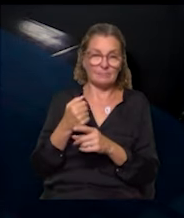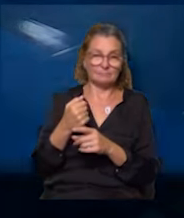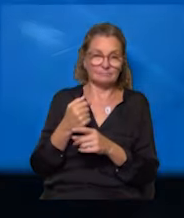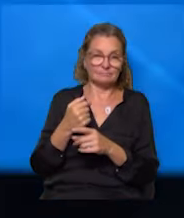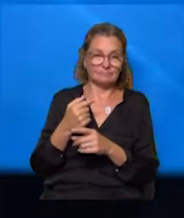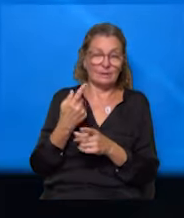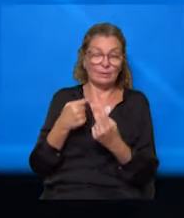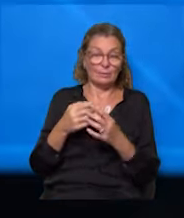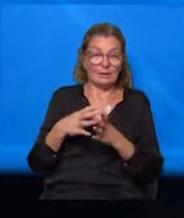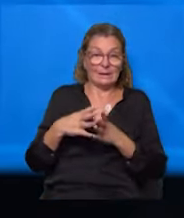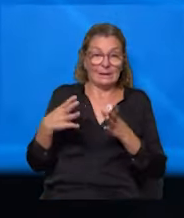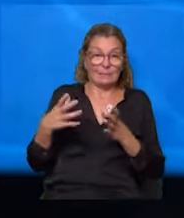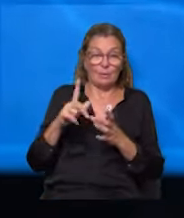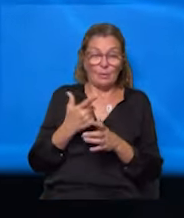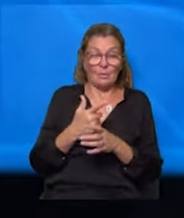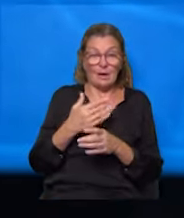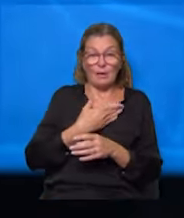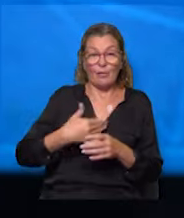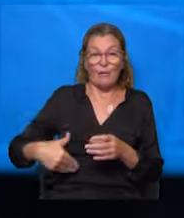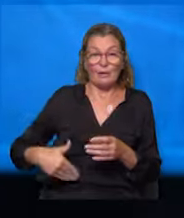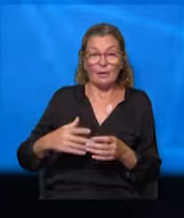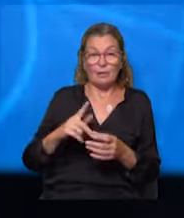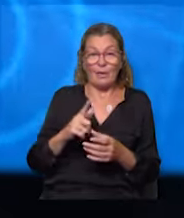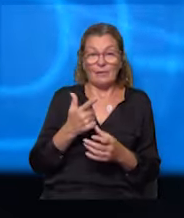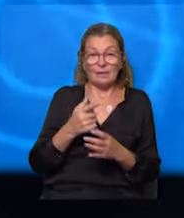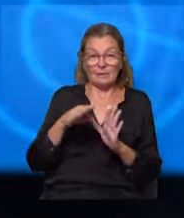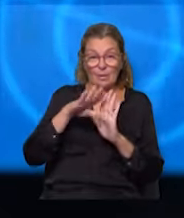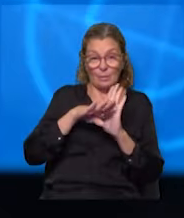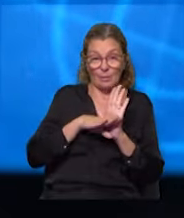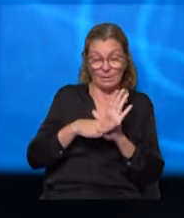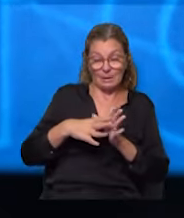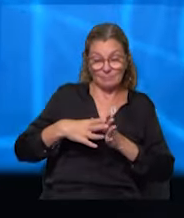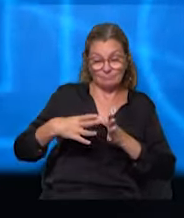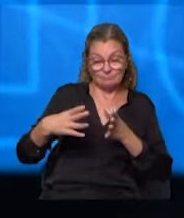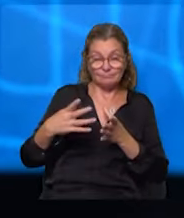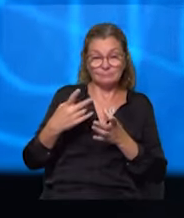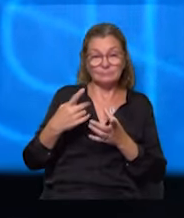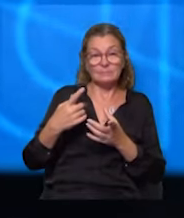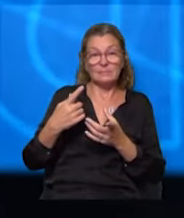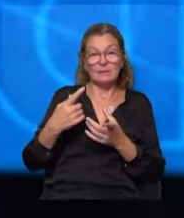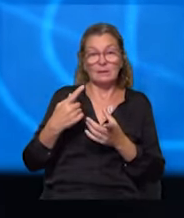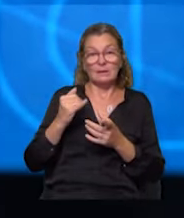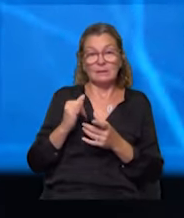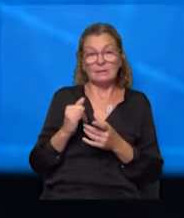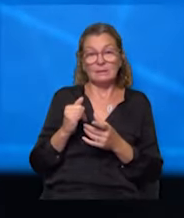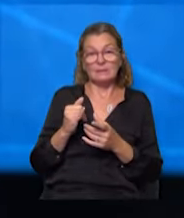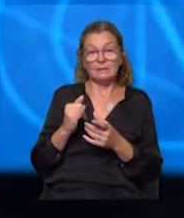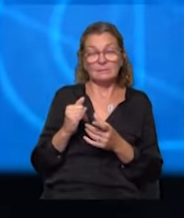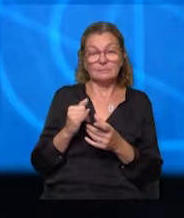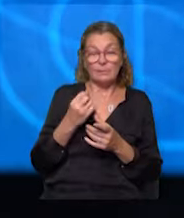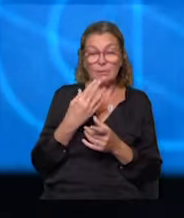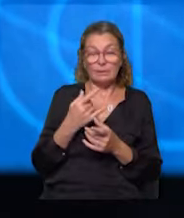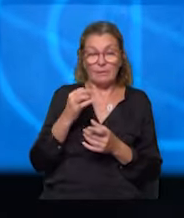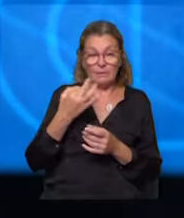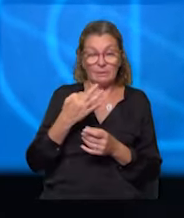entonces crecimiento no ha habido el gobierno no ha tenido una agenda de crecimiento y este y bueno